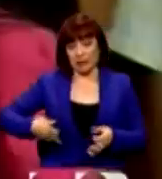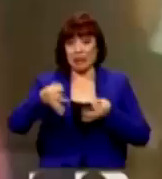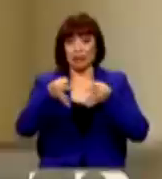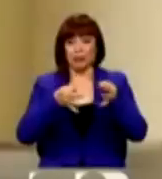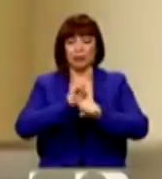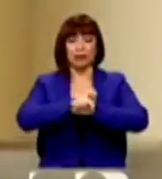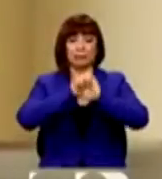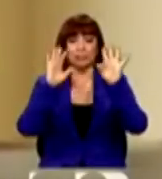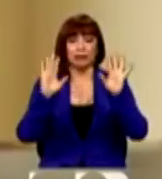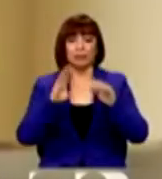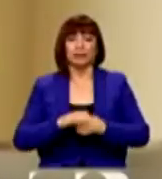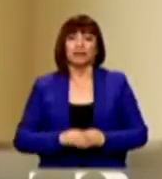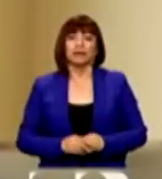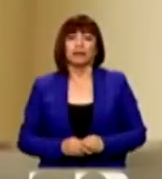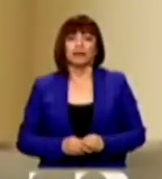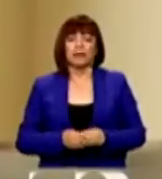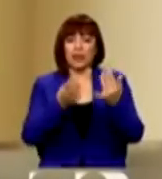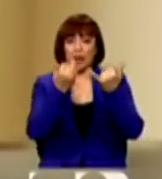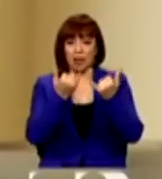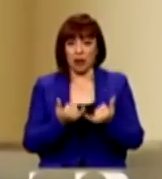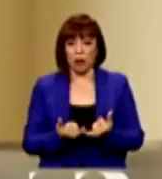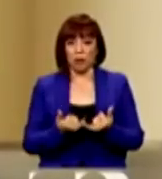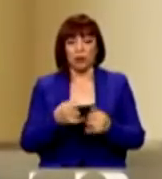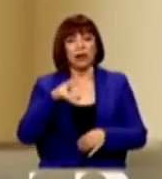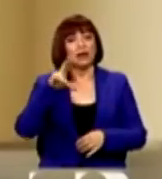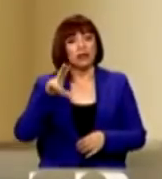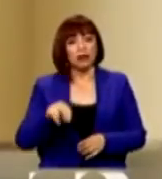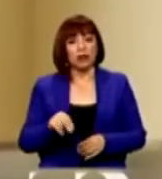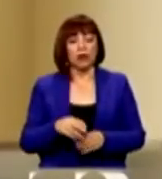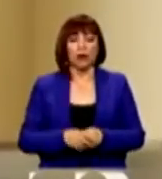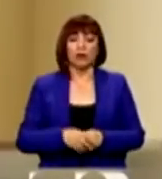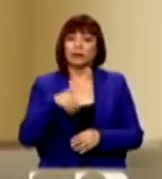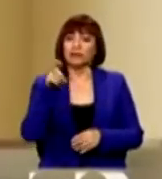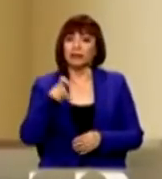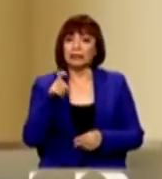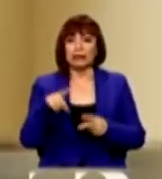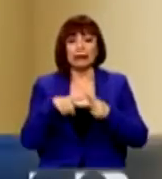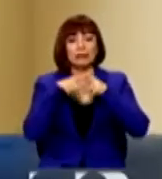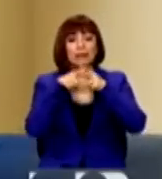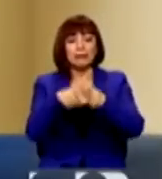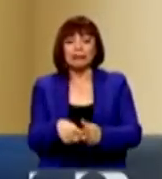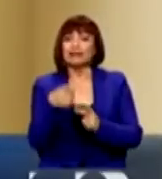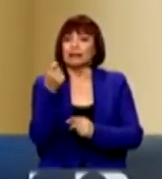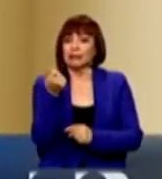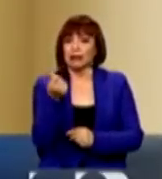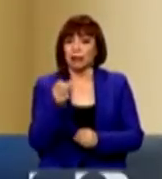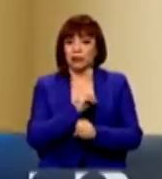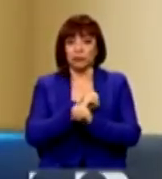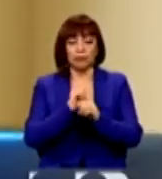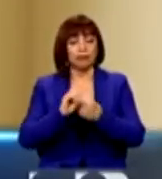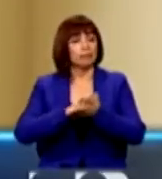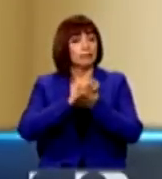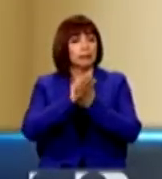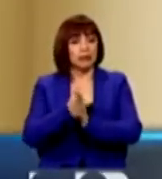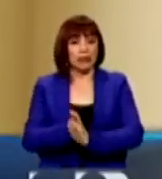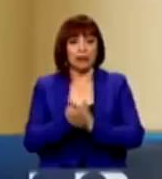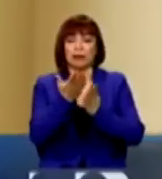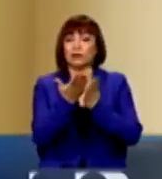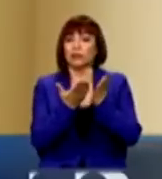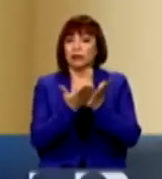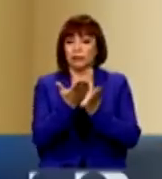claro. El particular no está obligado a darles ninguna prestación económica por sus